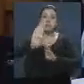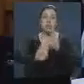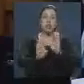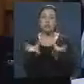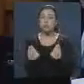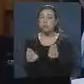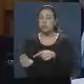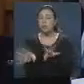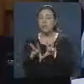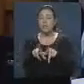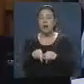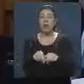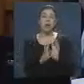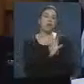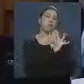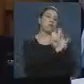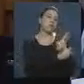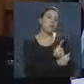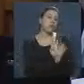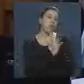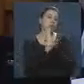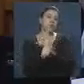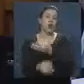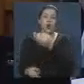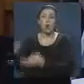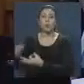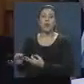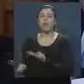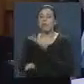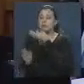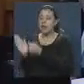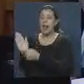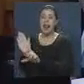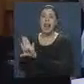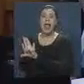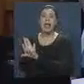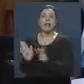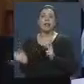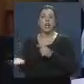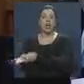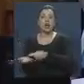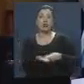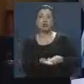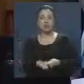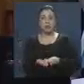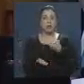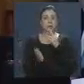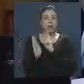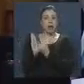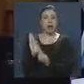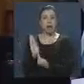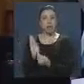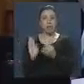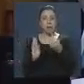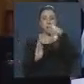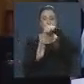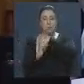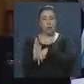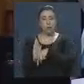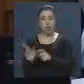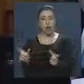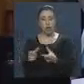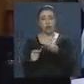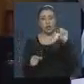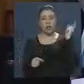miles de familias que han desfilado por juzgados invocando la ley del consumidor. También se va a hacer una reforma profunda a la